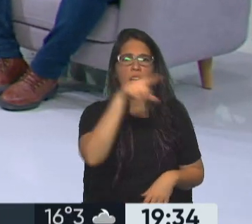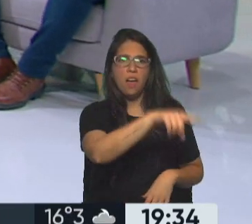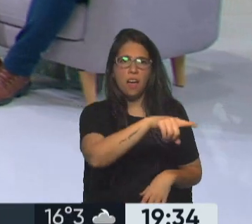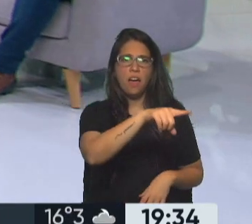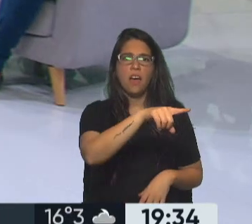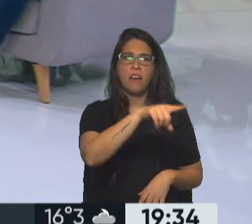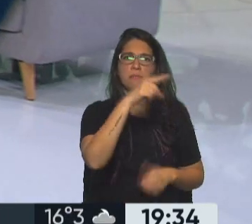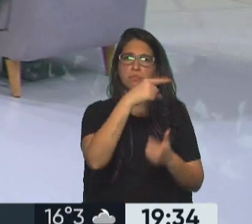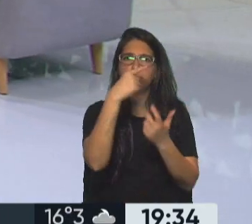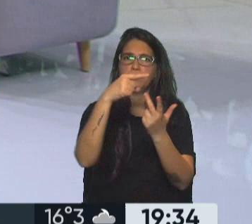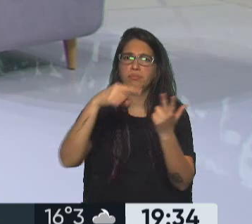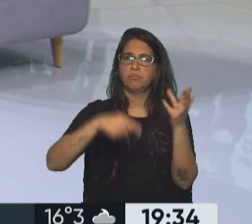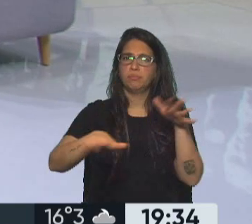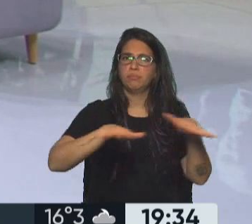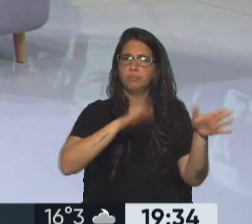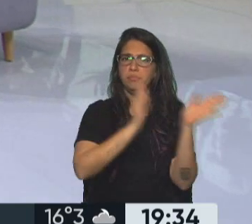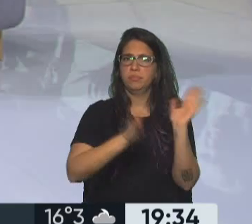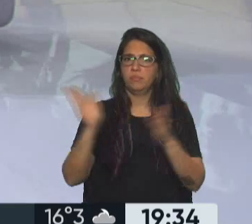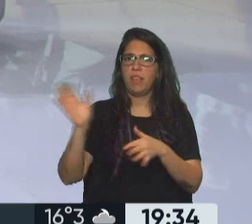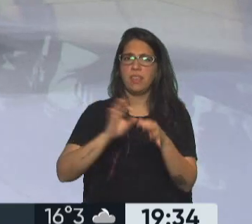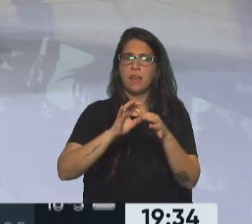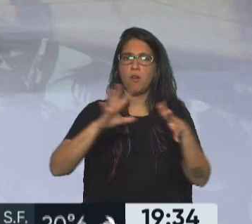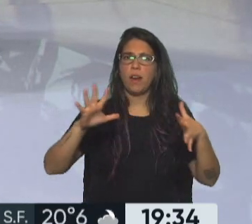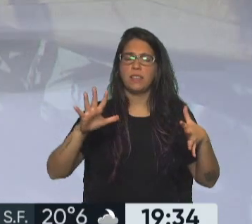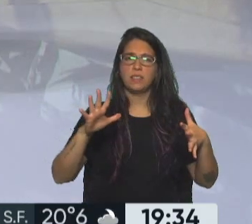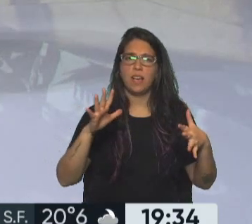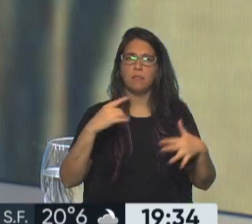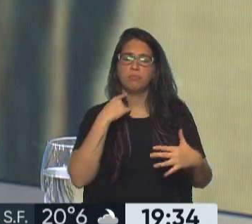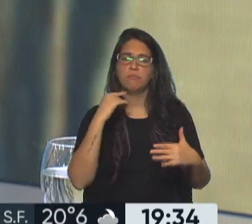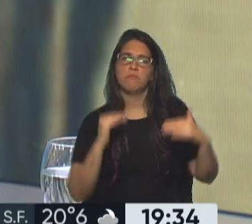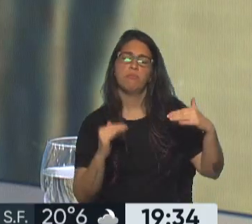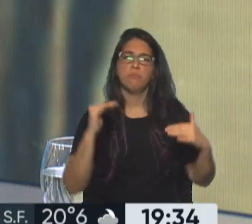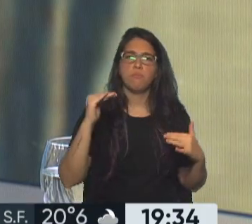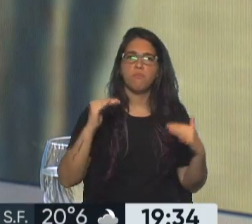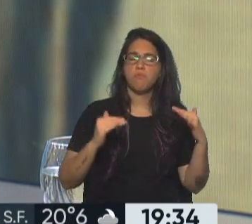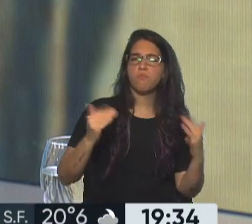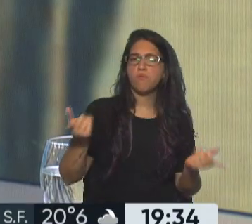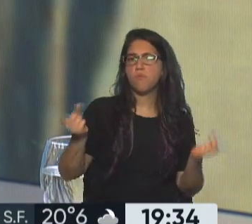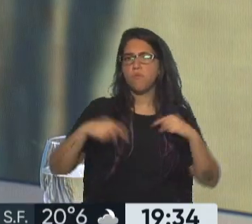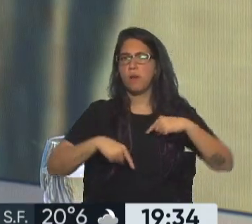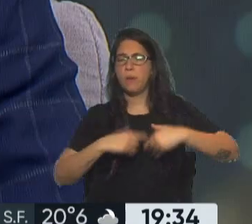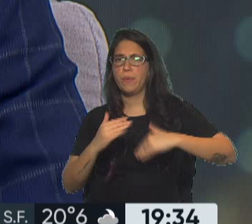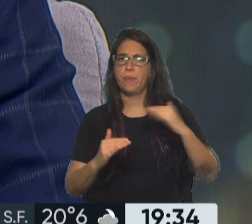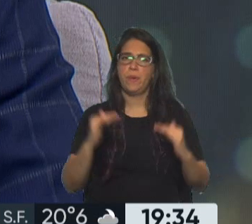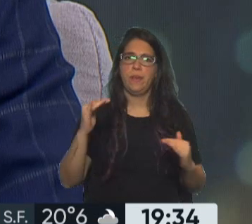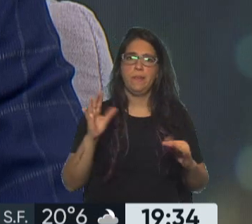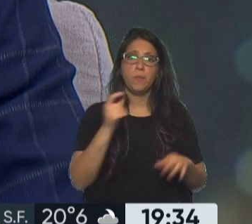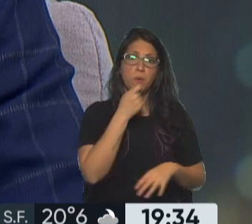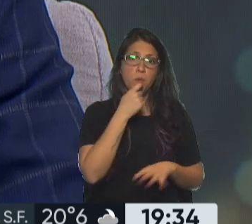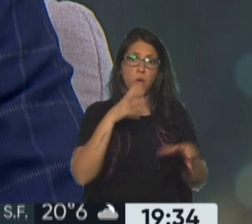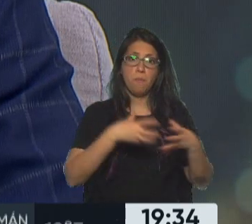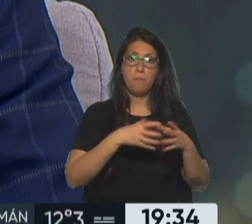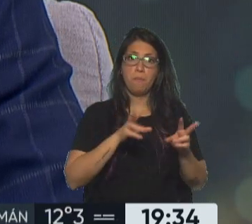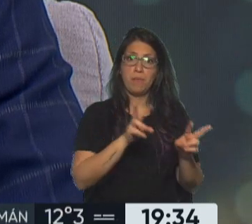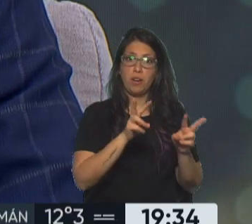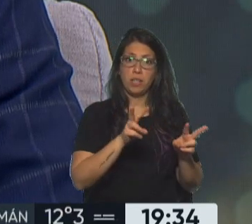Y una vez más, la democracia que se va hackeando y se va acomodando como puede. Sí, bueno, en el caso del peronismo, porque el peronismo